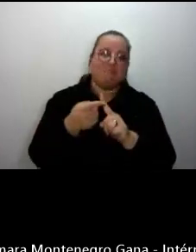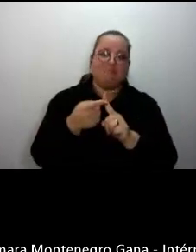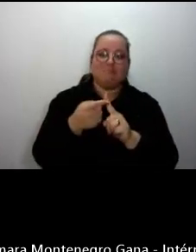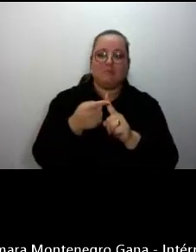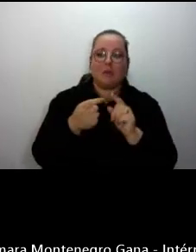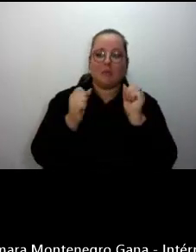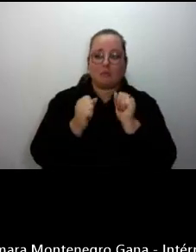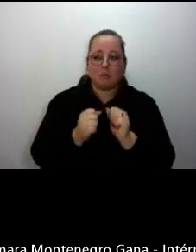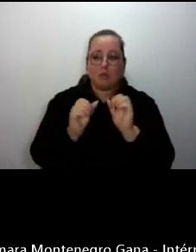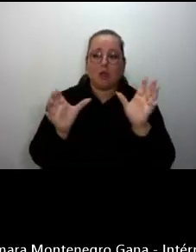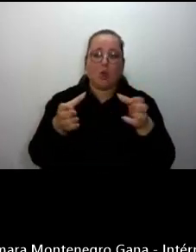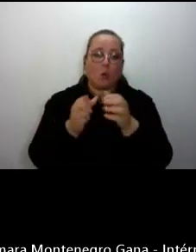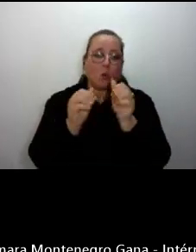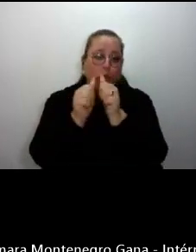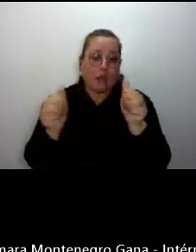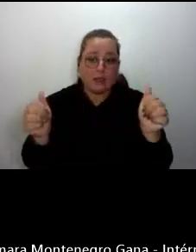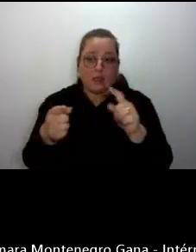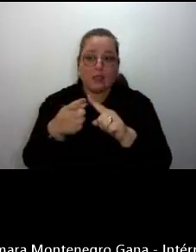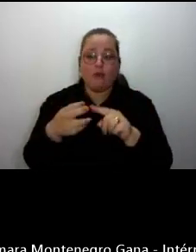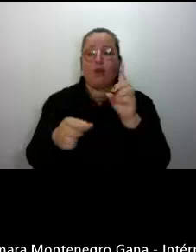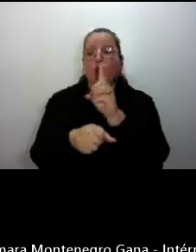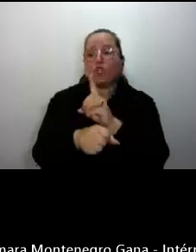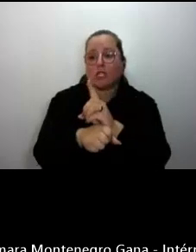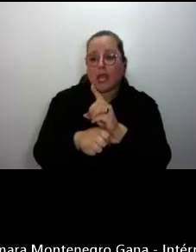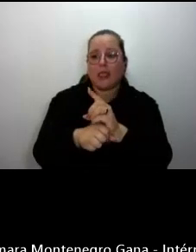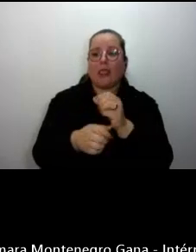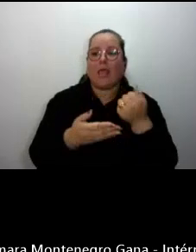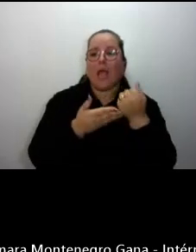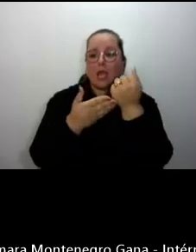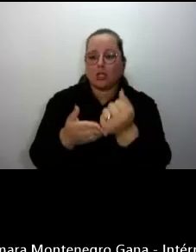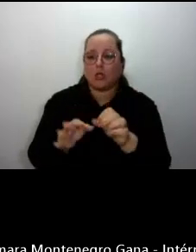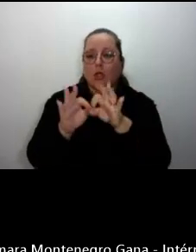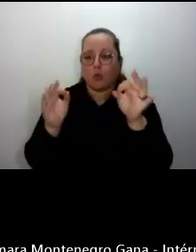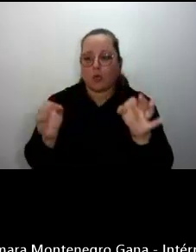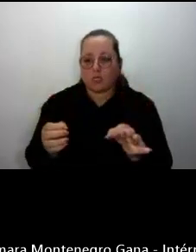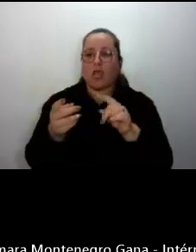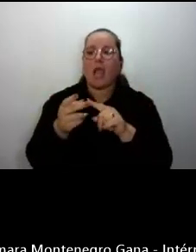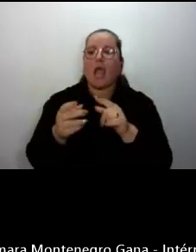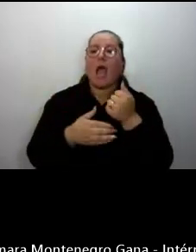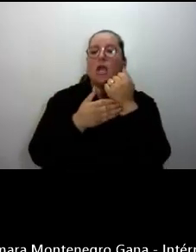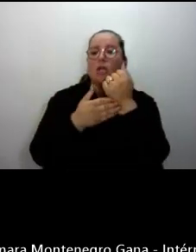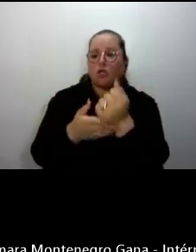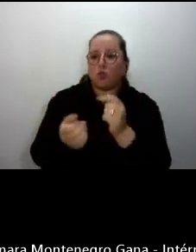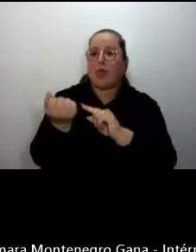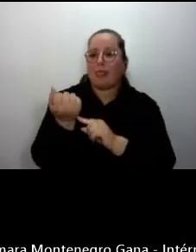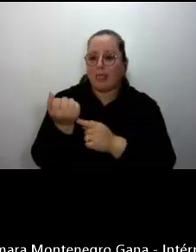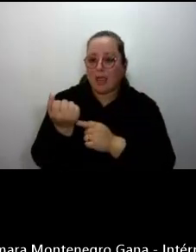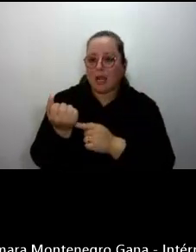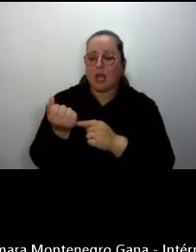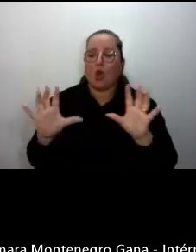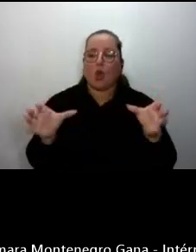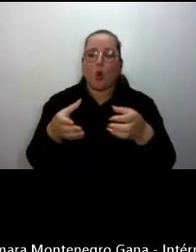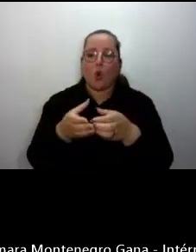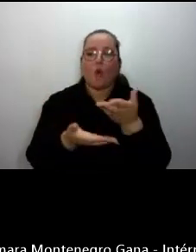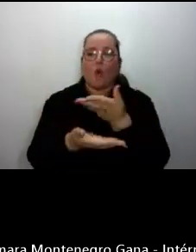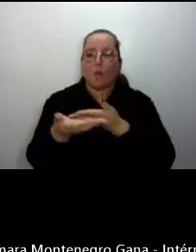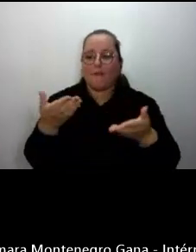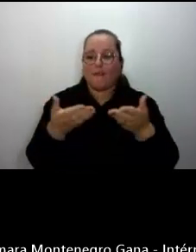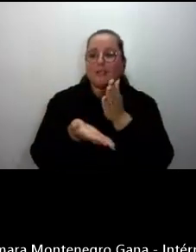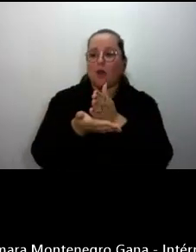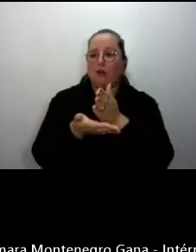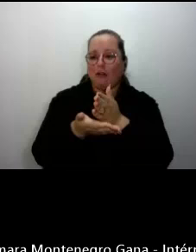parte del equipo directivo, docentes, asistentes de la educación, asistentes técnicos, o sea, el equipo de convivencia escolar. Ahí depende,